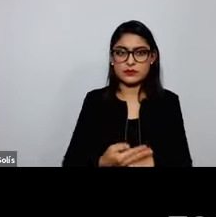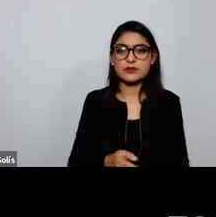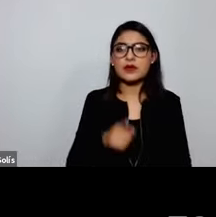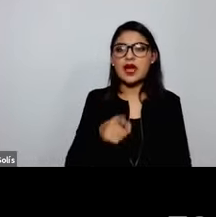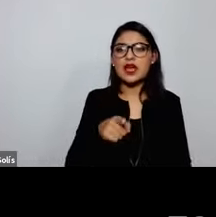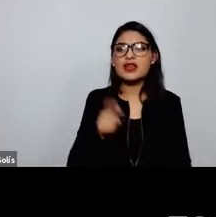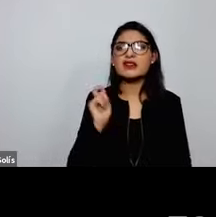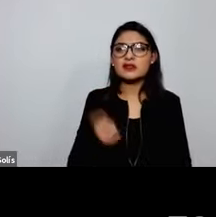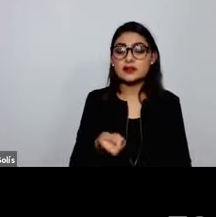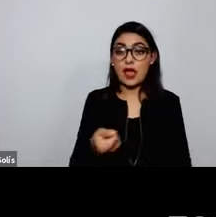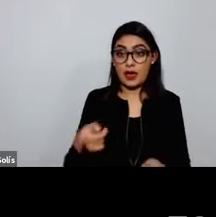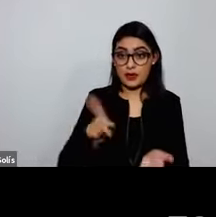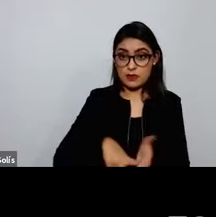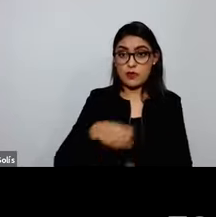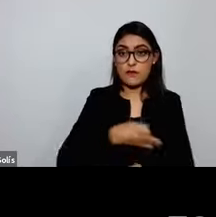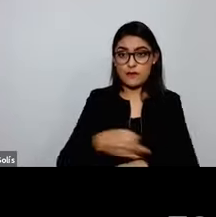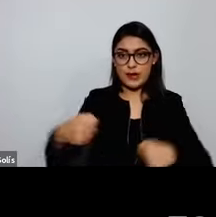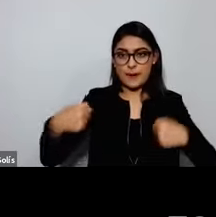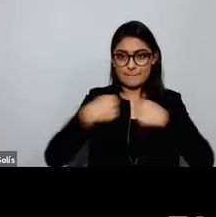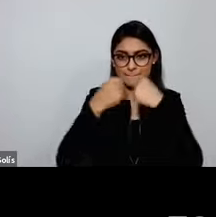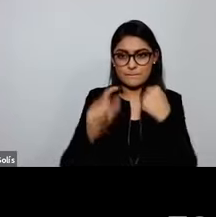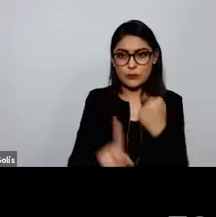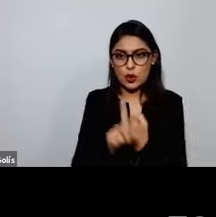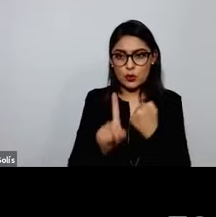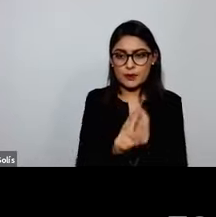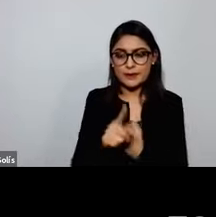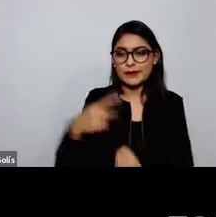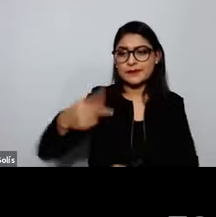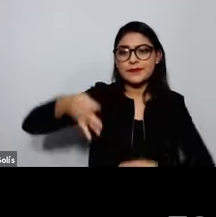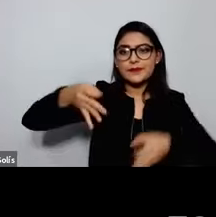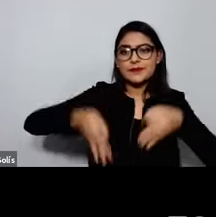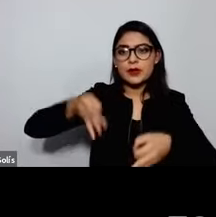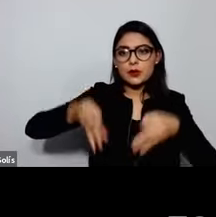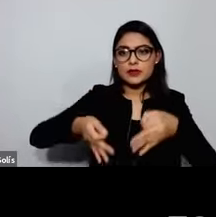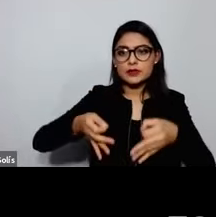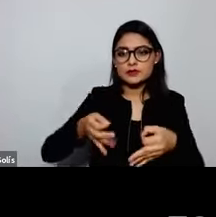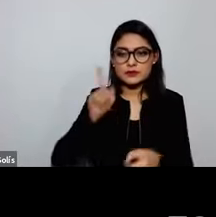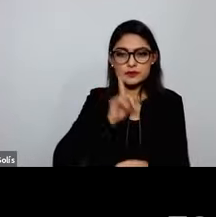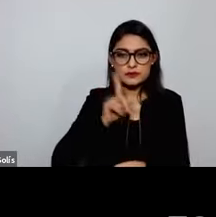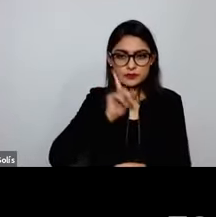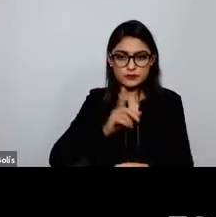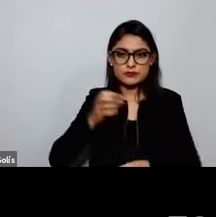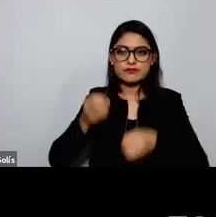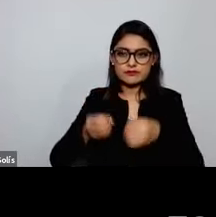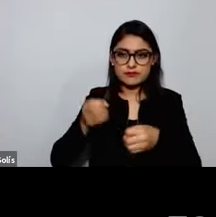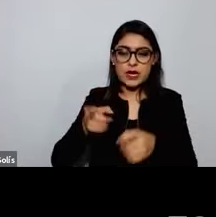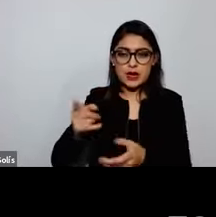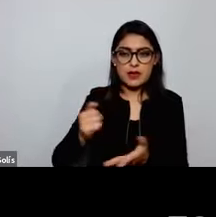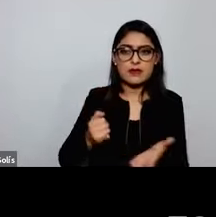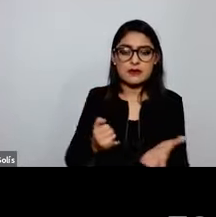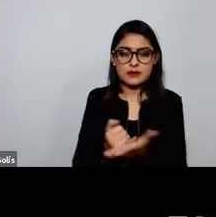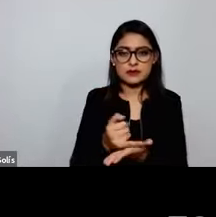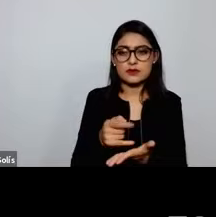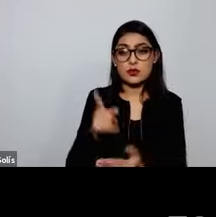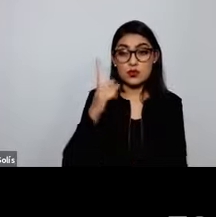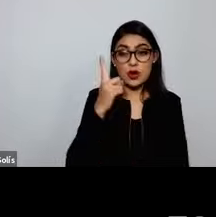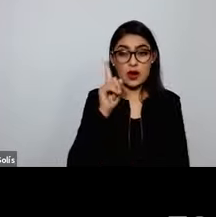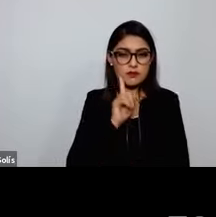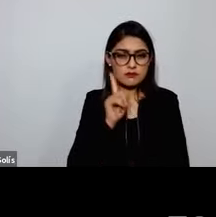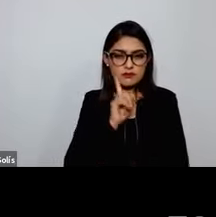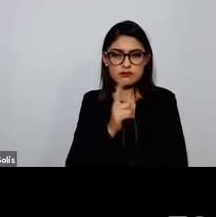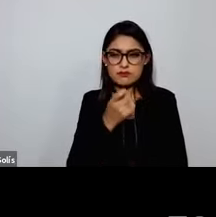una controversia familiar en el que la jueza determinó que la guarda y custodia provisional de una niña menor de